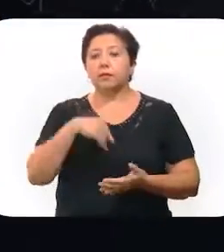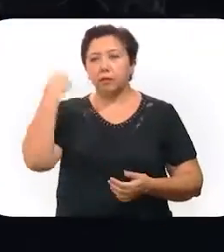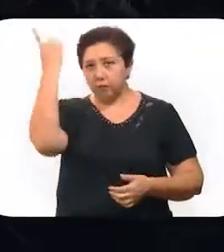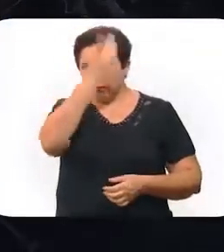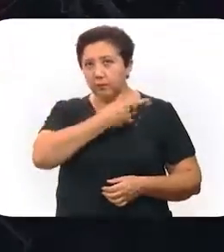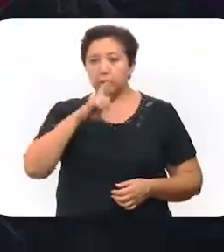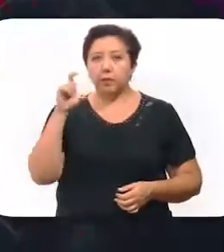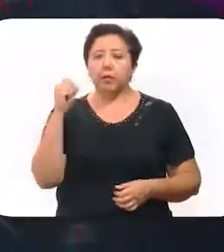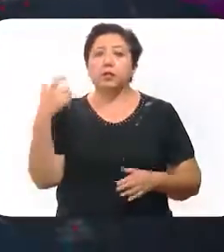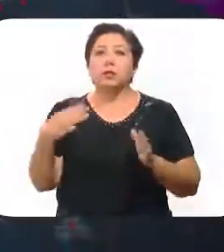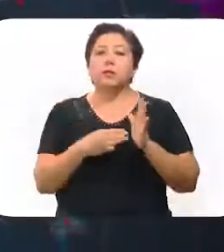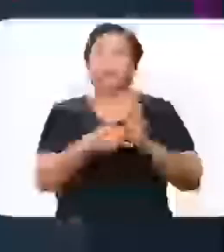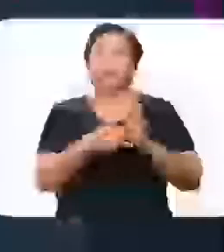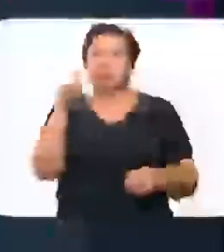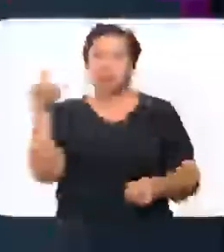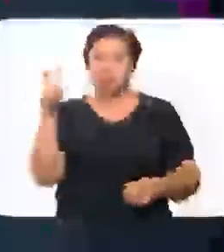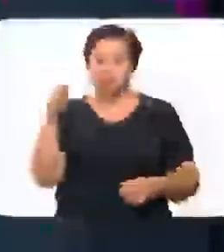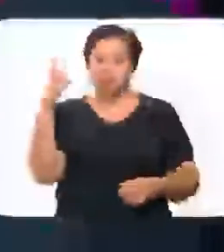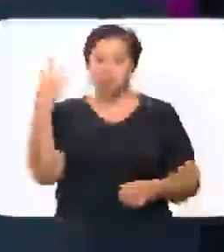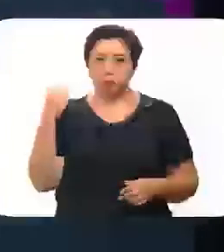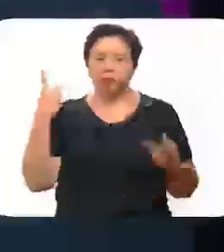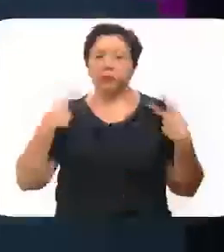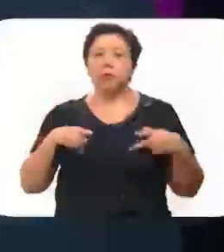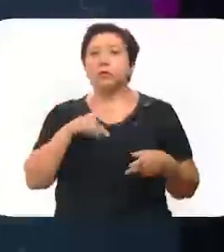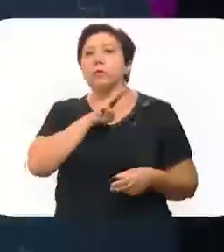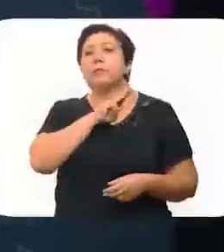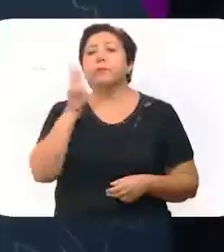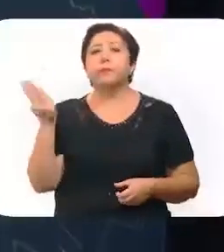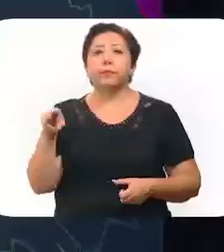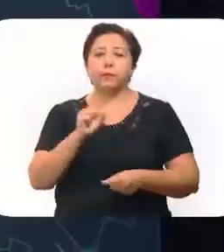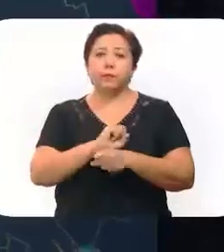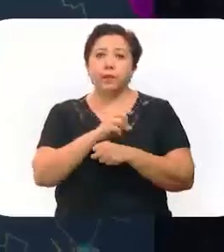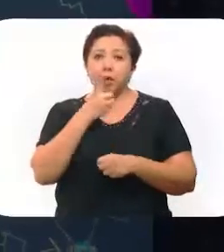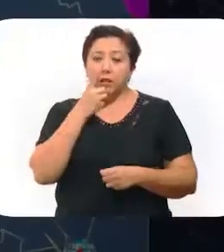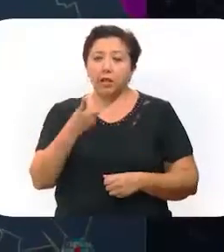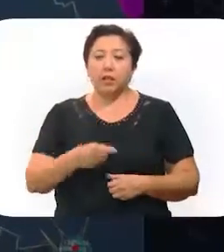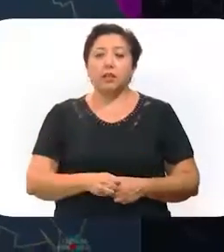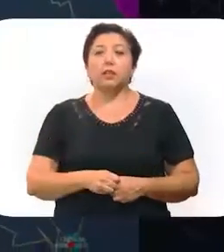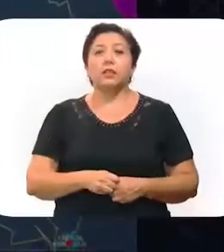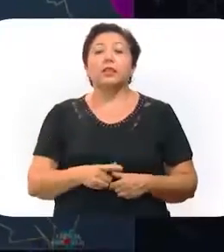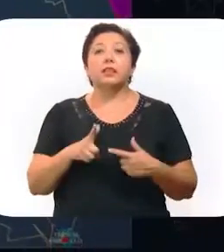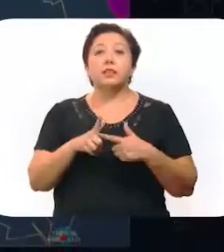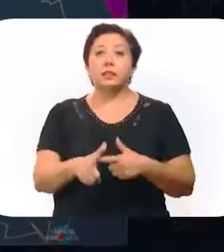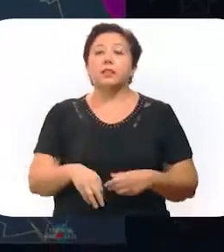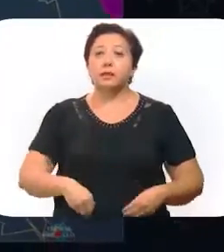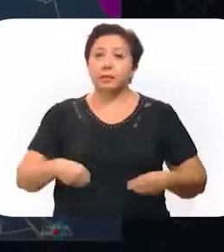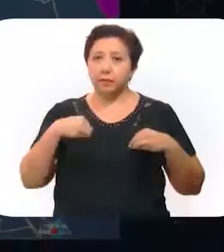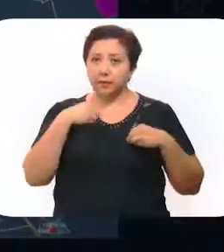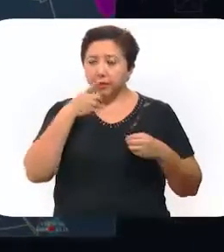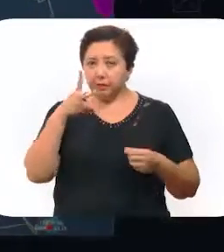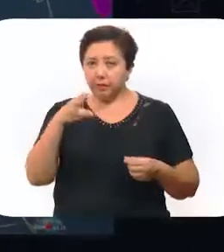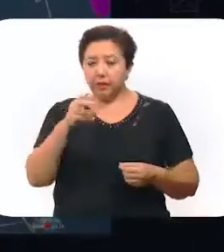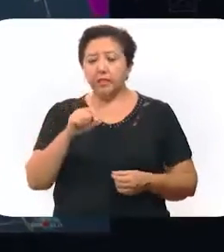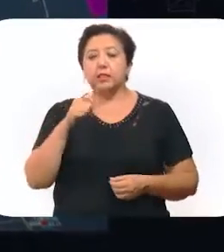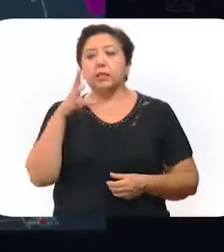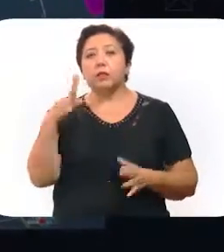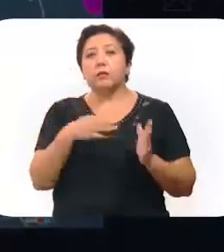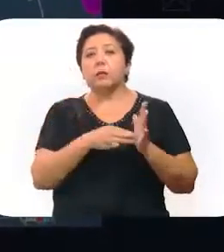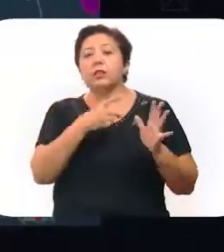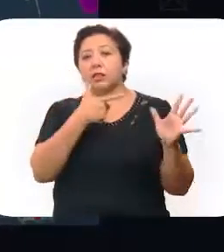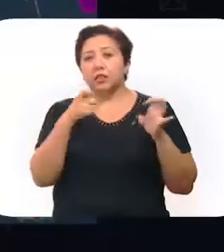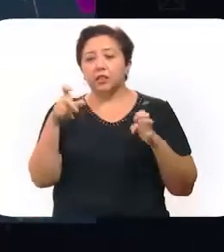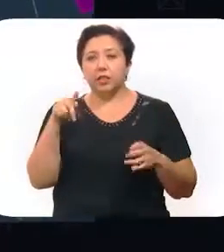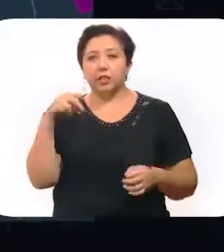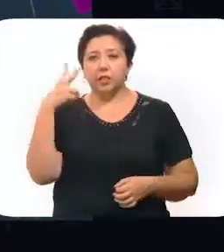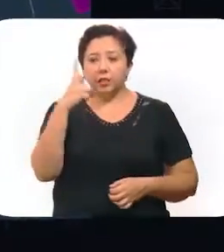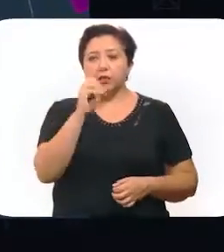han diagnosticado 20.189 personas contagiadas de coronavirus que viven en la zona norte 5.772, en